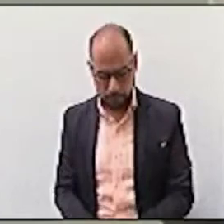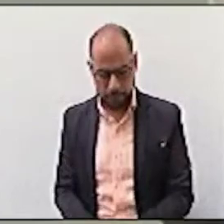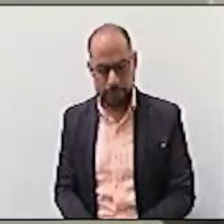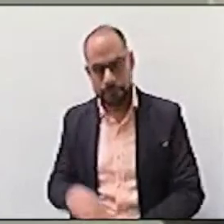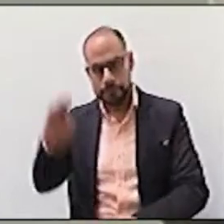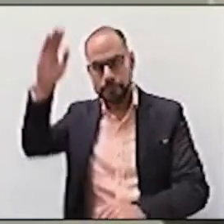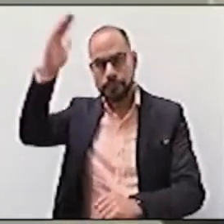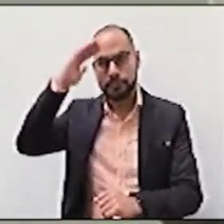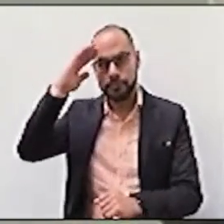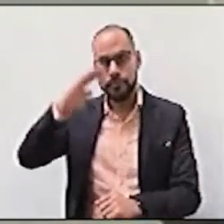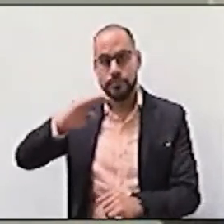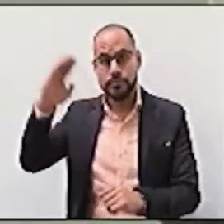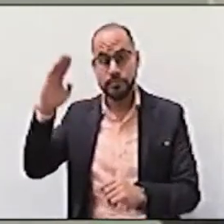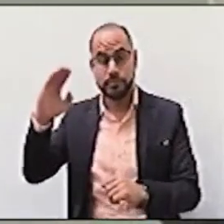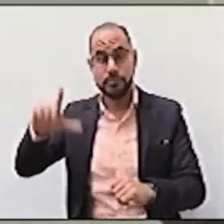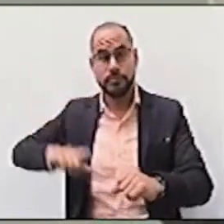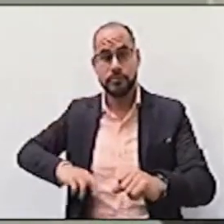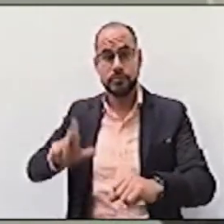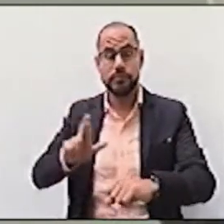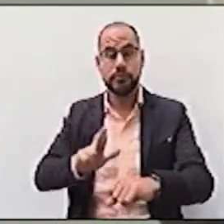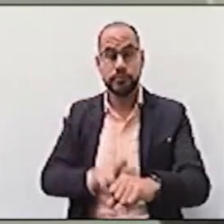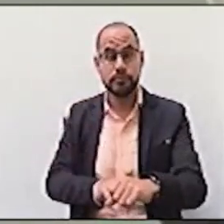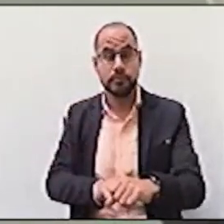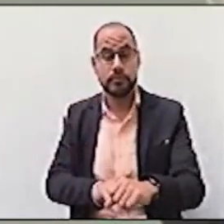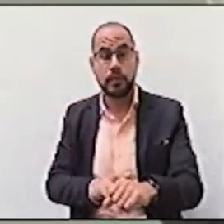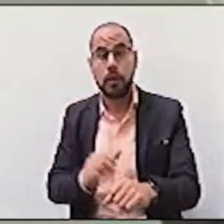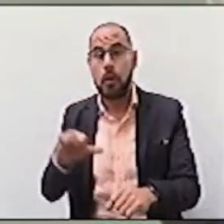Señor gobernador, el día de hoy,